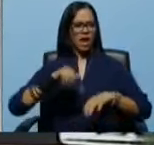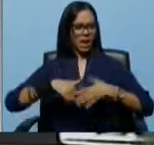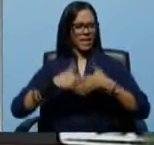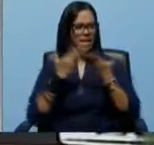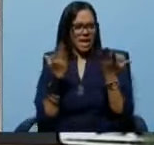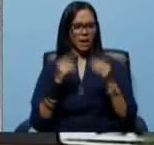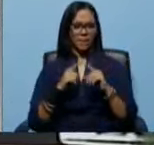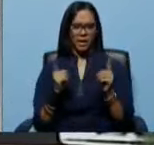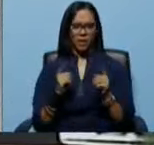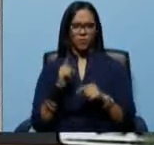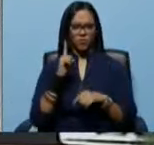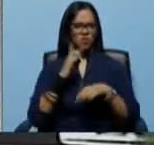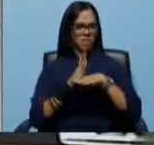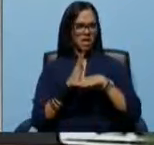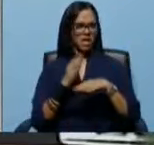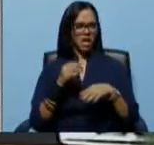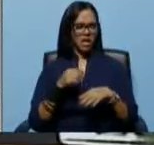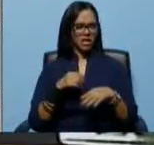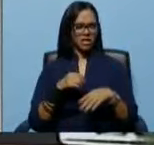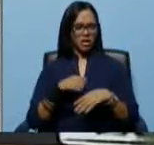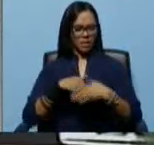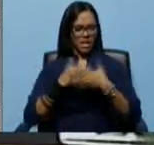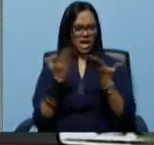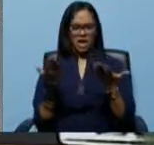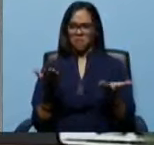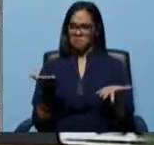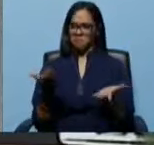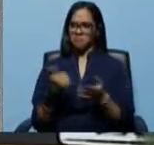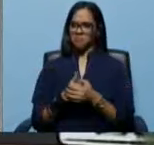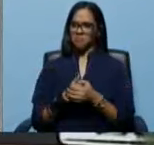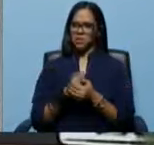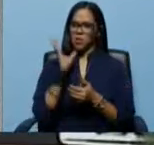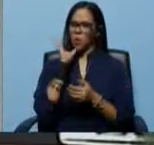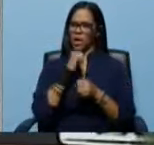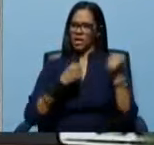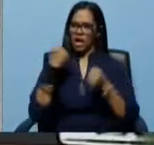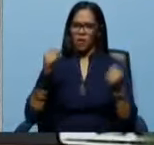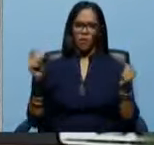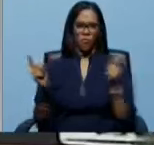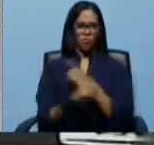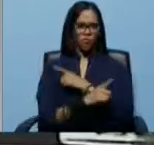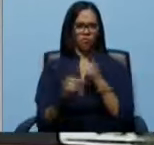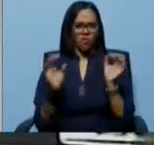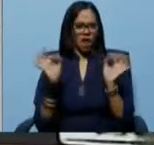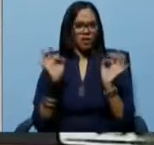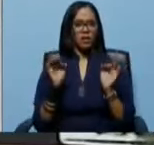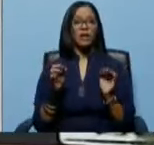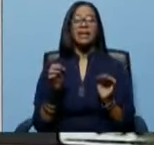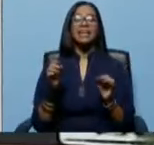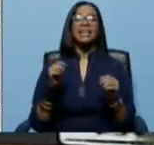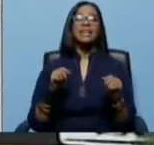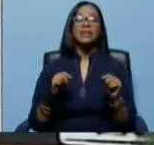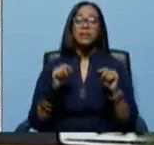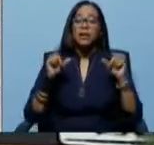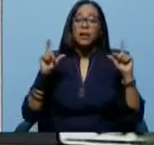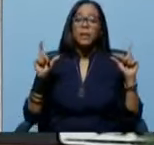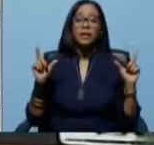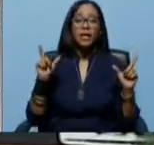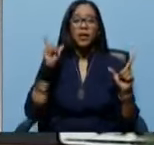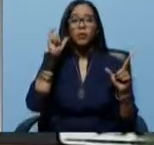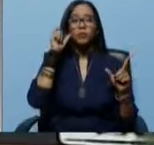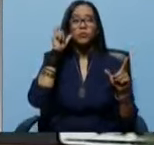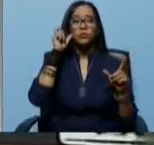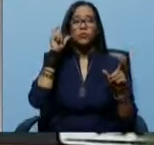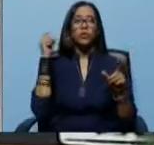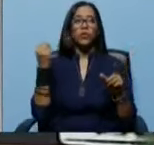es tan tarde, 1:30 sería, más o menos. No es tan tarde. Y de repente escucho un ruido